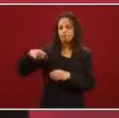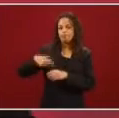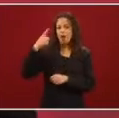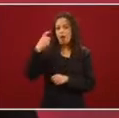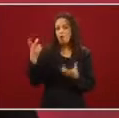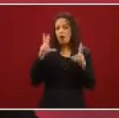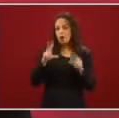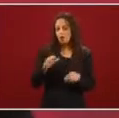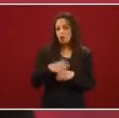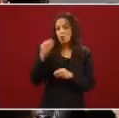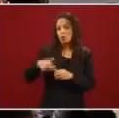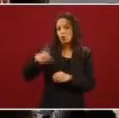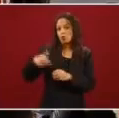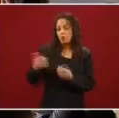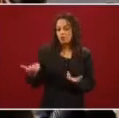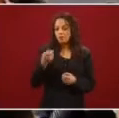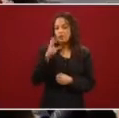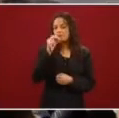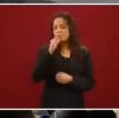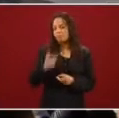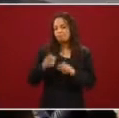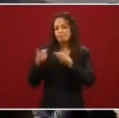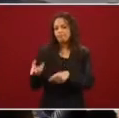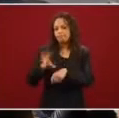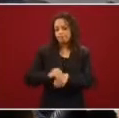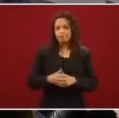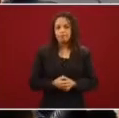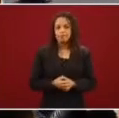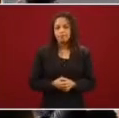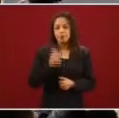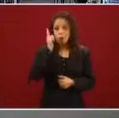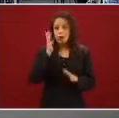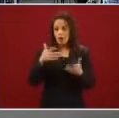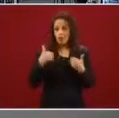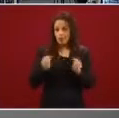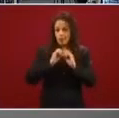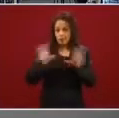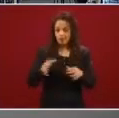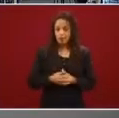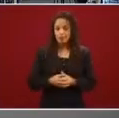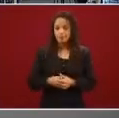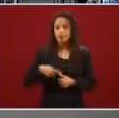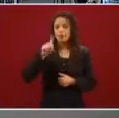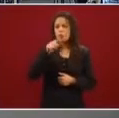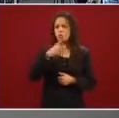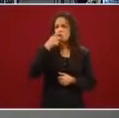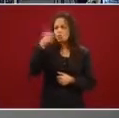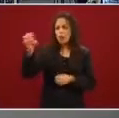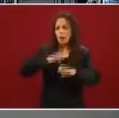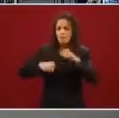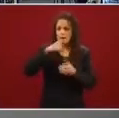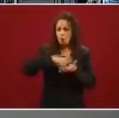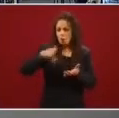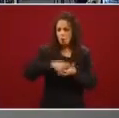sobreexplotado. Entonces no se pueden dar. No sé si quedó claro. Pero usted dice que la empresa está comprando terrenos y al mismo tiempo